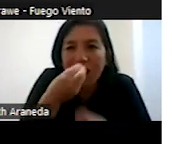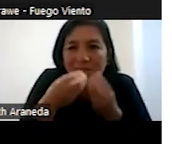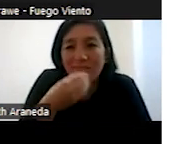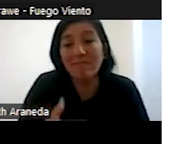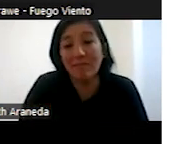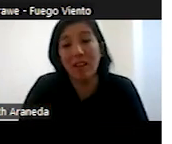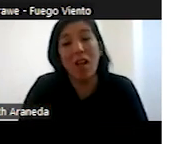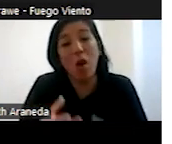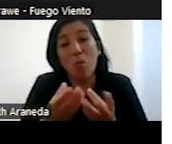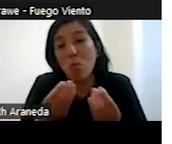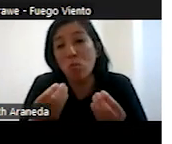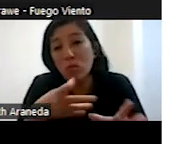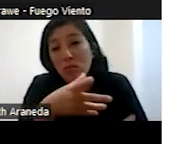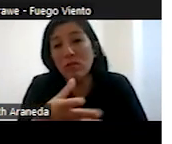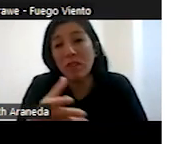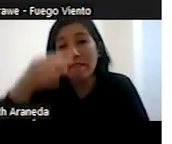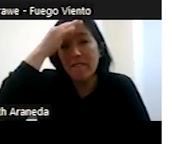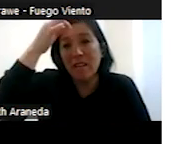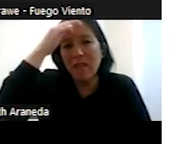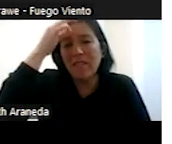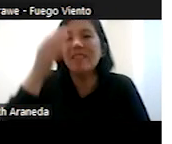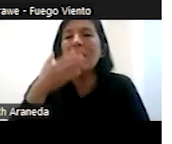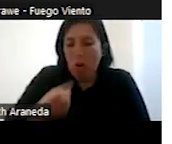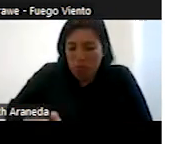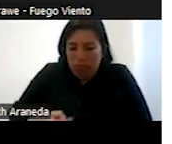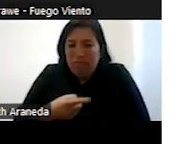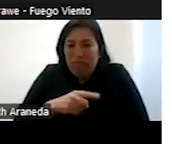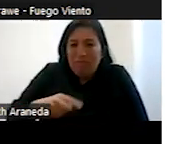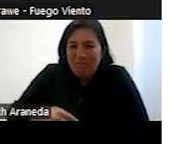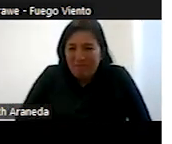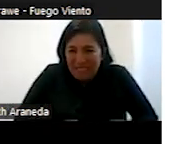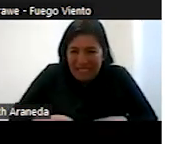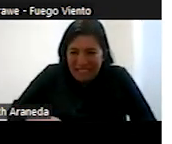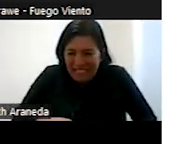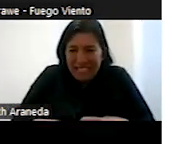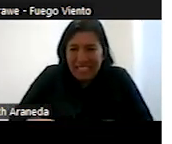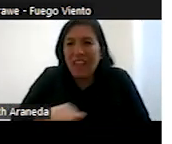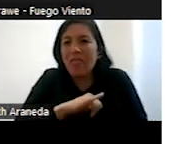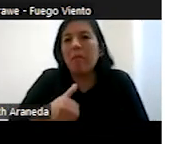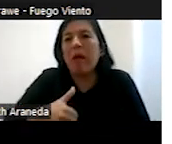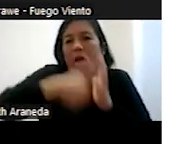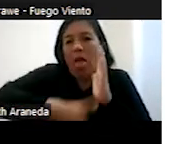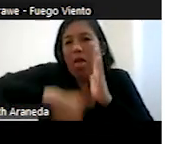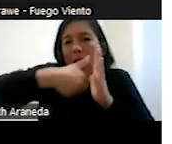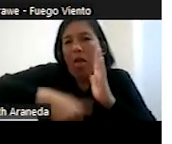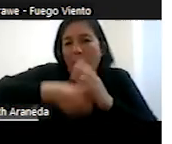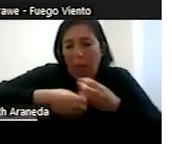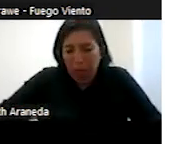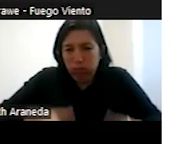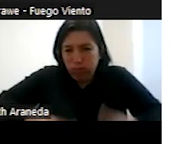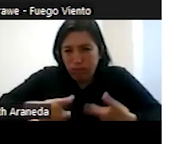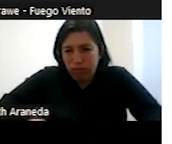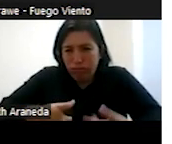sufrían bastante de enfermedades parasitarias que a su vez provocaban cuadros diarreicos tan altos